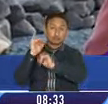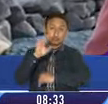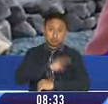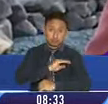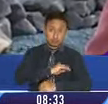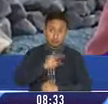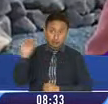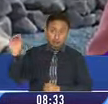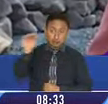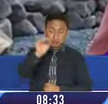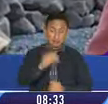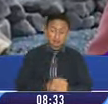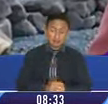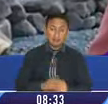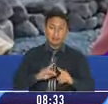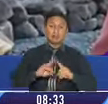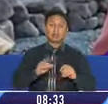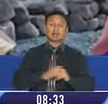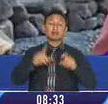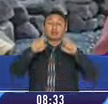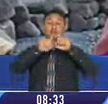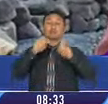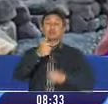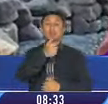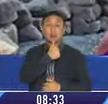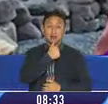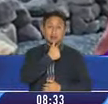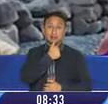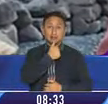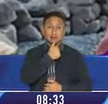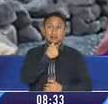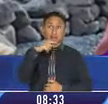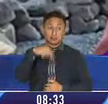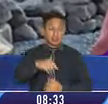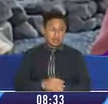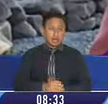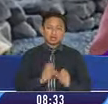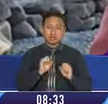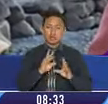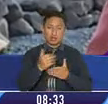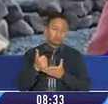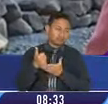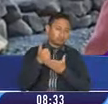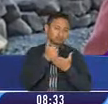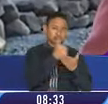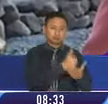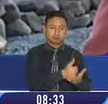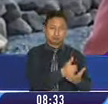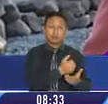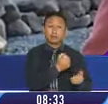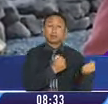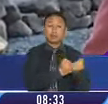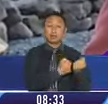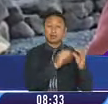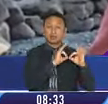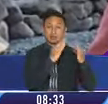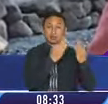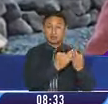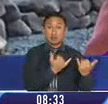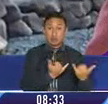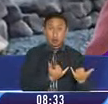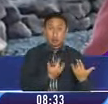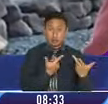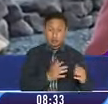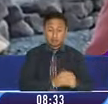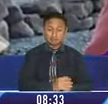municipales, pero fue la empresa privada la que acogió este llamado, este clamor de los familiares, y ahora ya